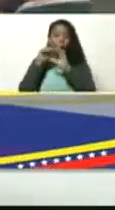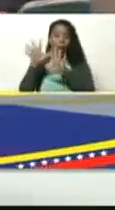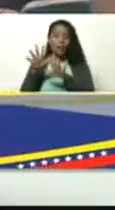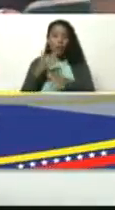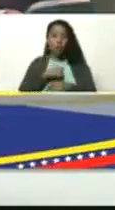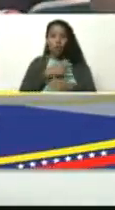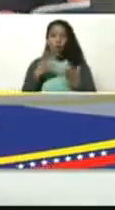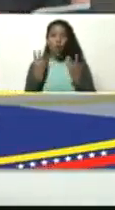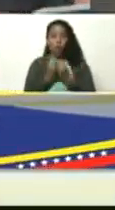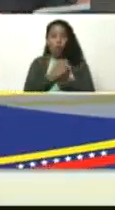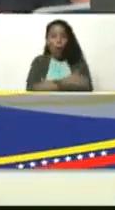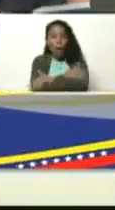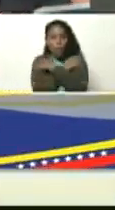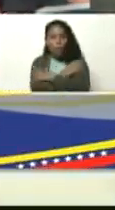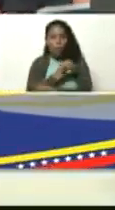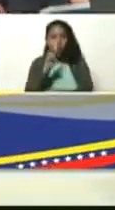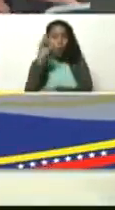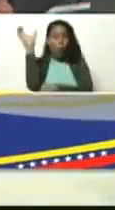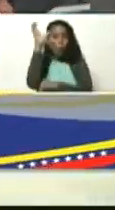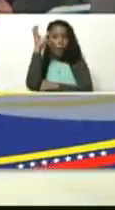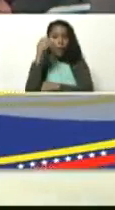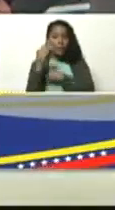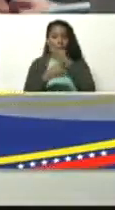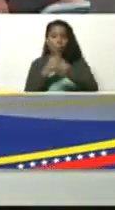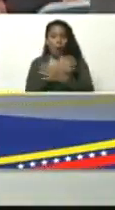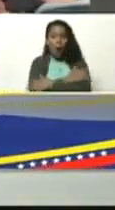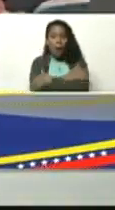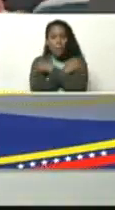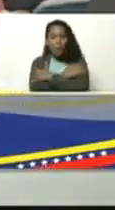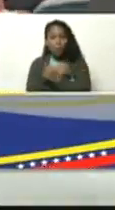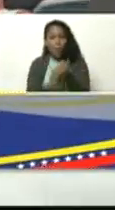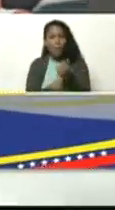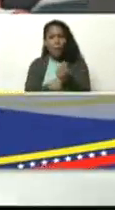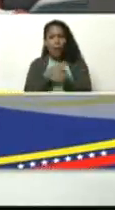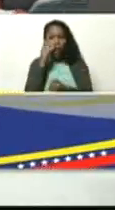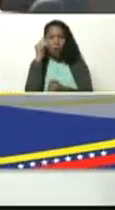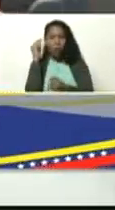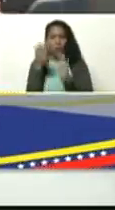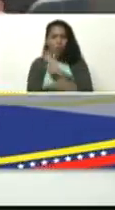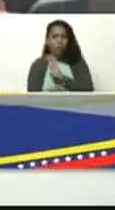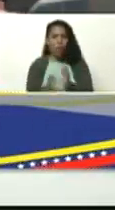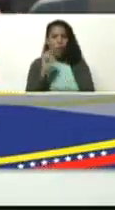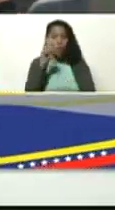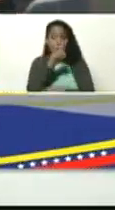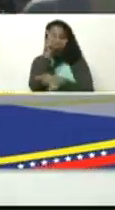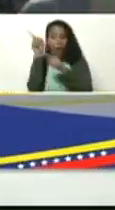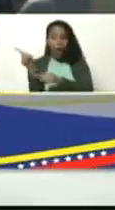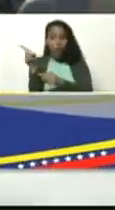abrazamos, dos colombianos, nos dimos un abrazo de hermandad. Uno de ellos,